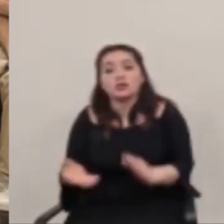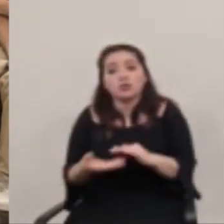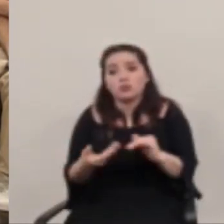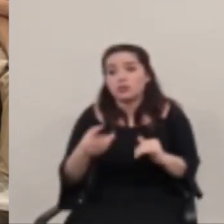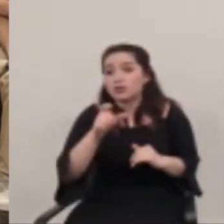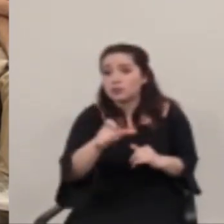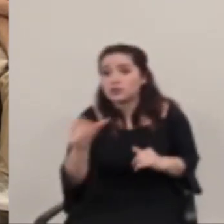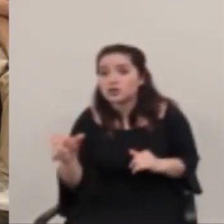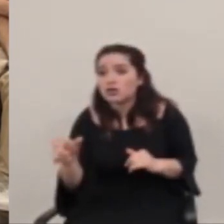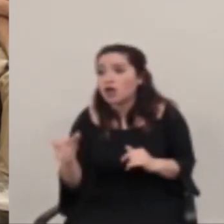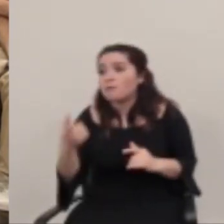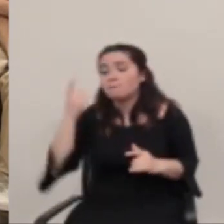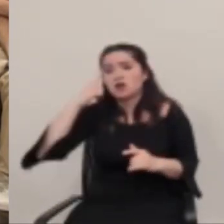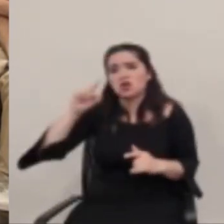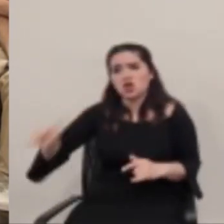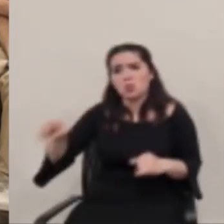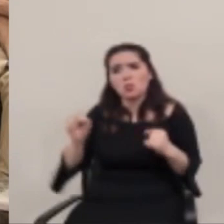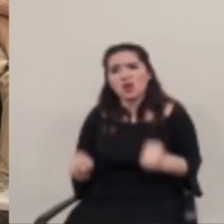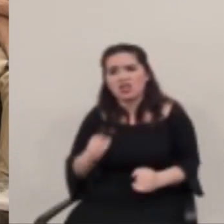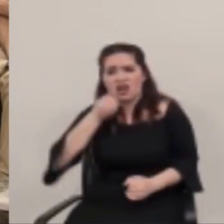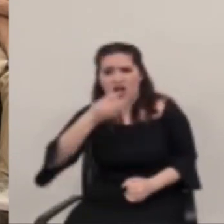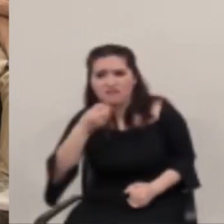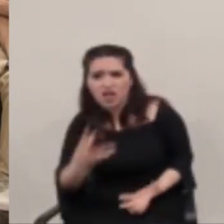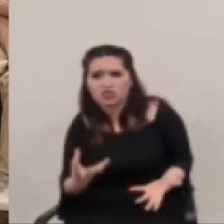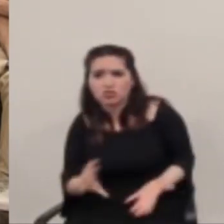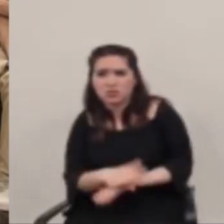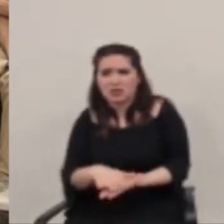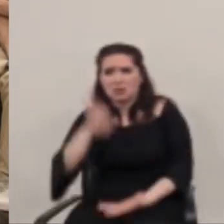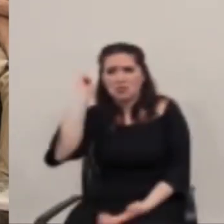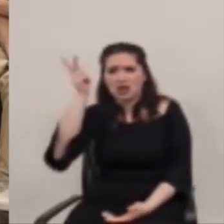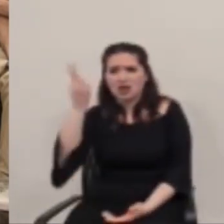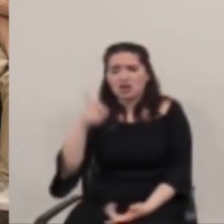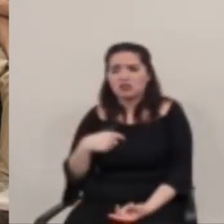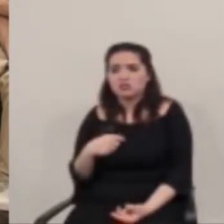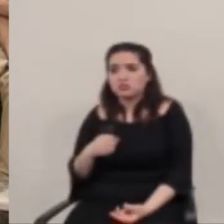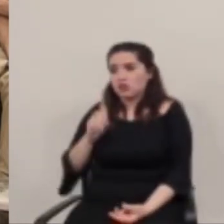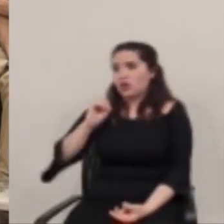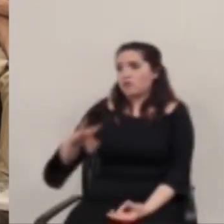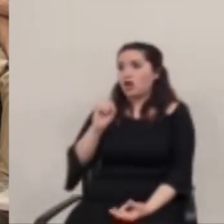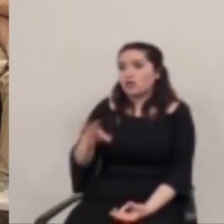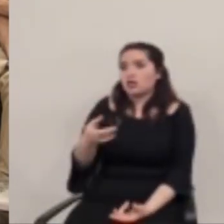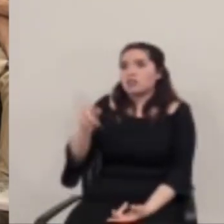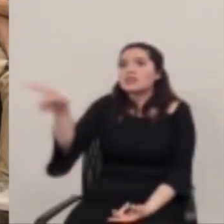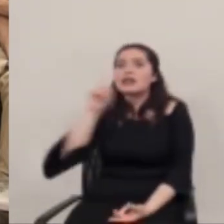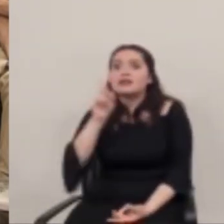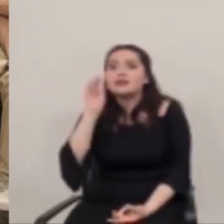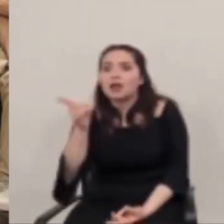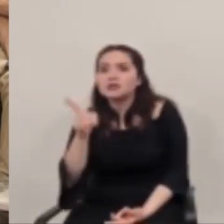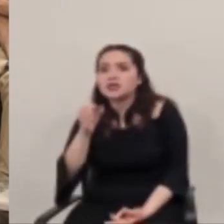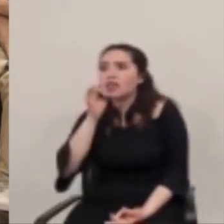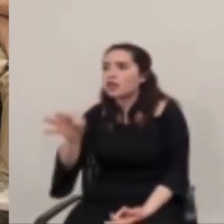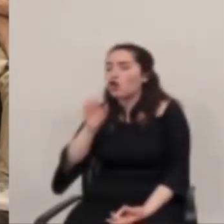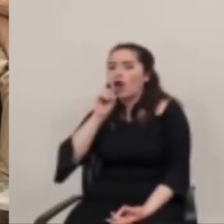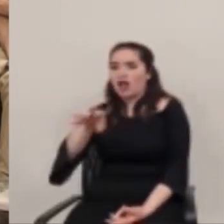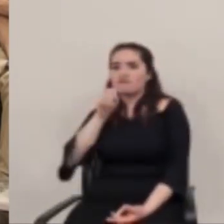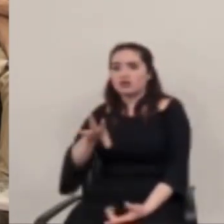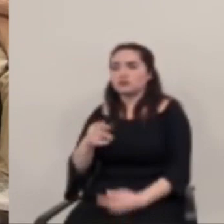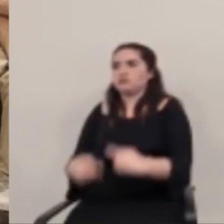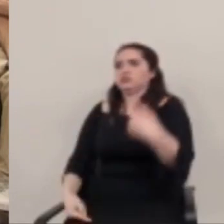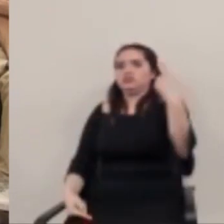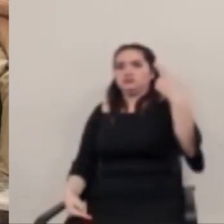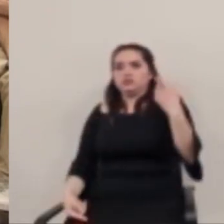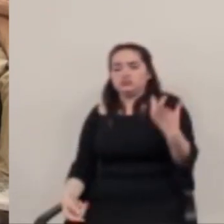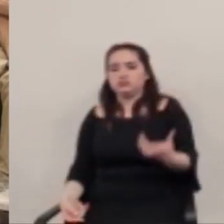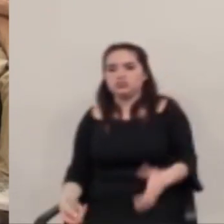pegar una chucha cuando, no sé, pues un migrero te dice algo, no, pero tiene discapacidad y me dijo un garabato, o sea, sí,